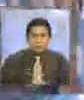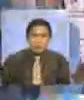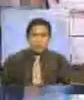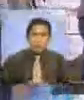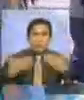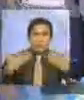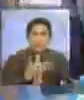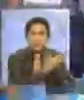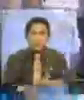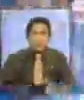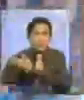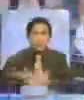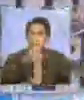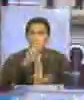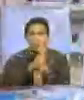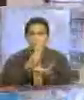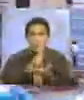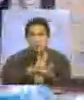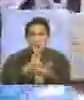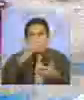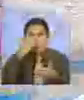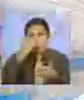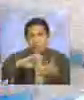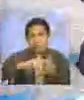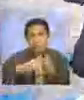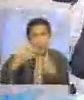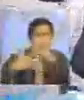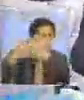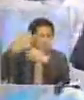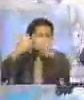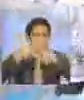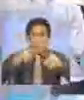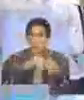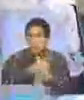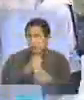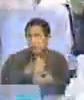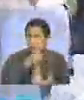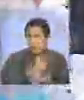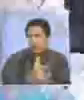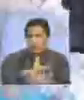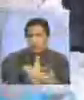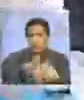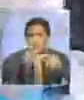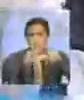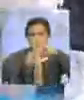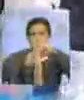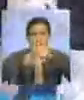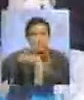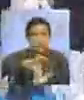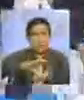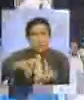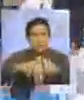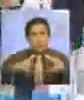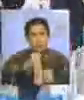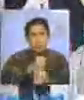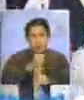Los disfraces que vemos representando a Guayas y Quil. En todo caso, realmente los tres colegios han hecho un gran esfuerzo